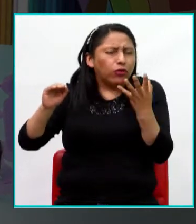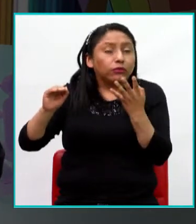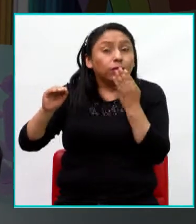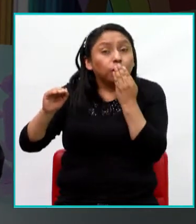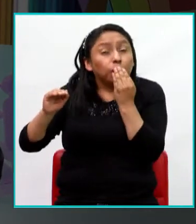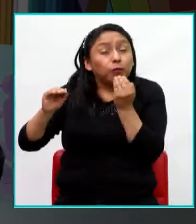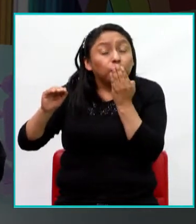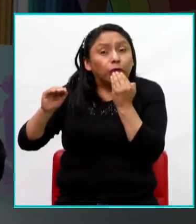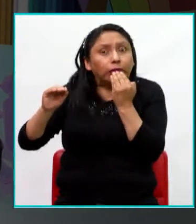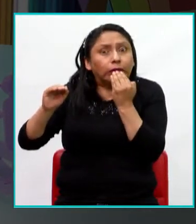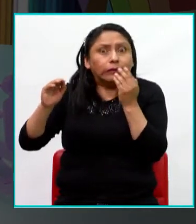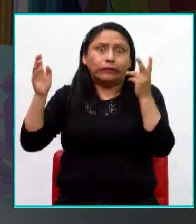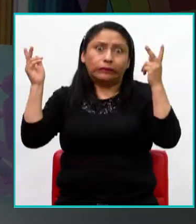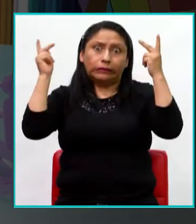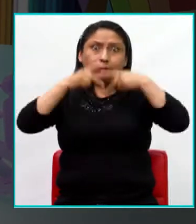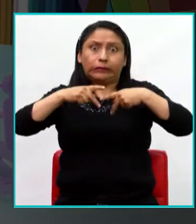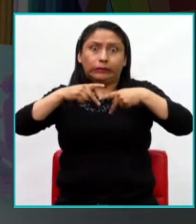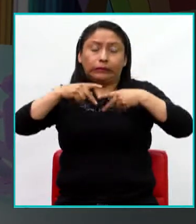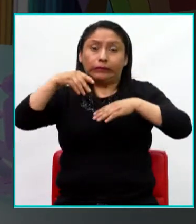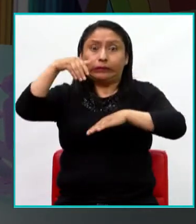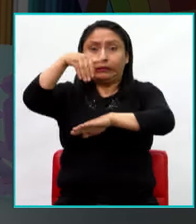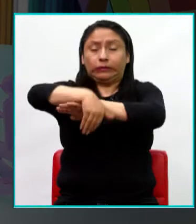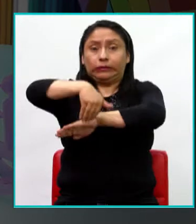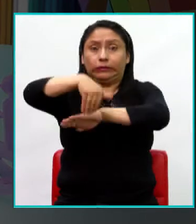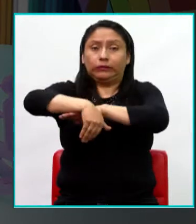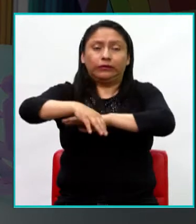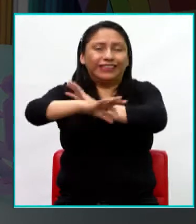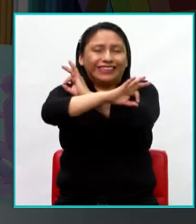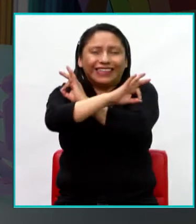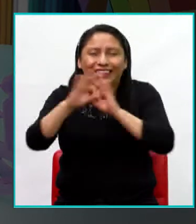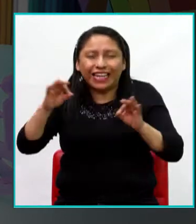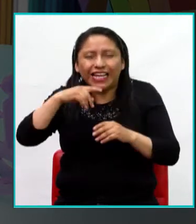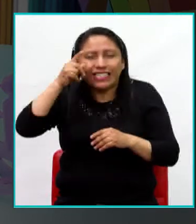saben qué era lo peor? Que no se lavaba los dientes.